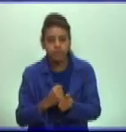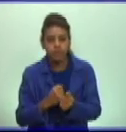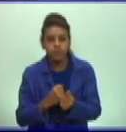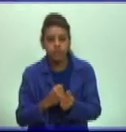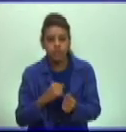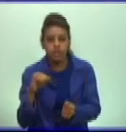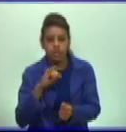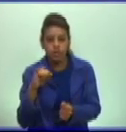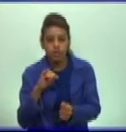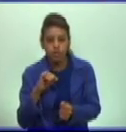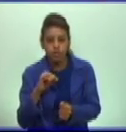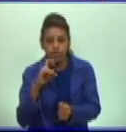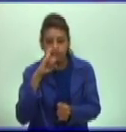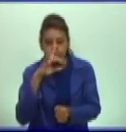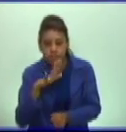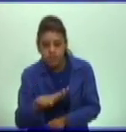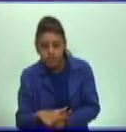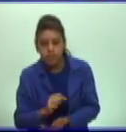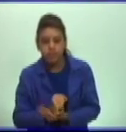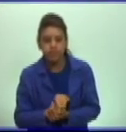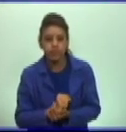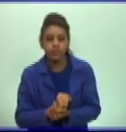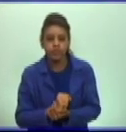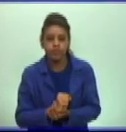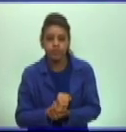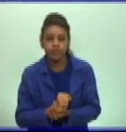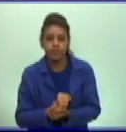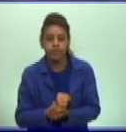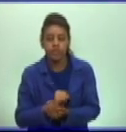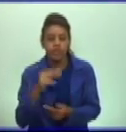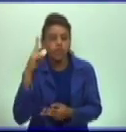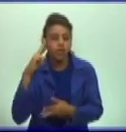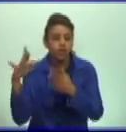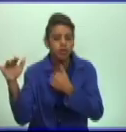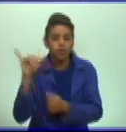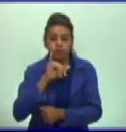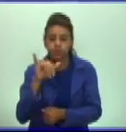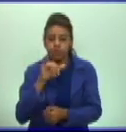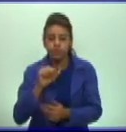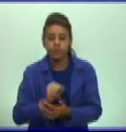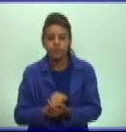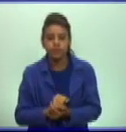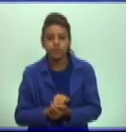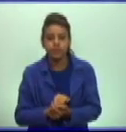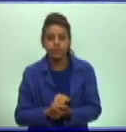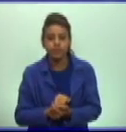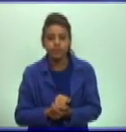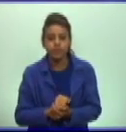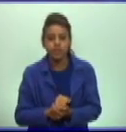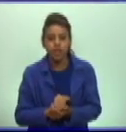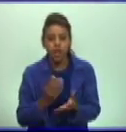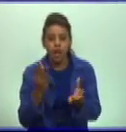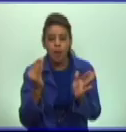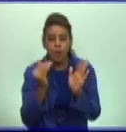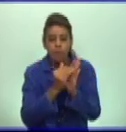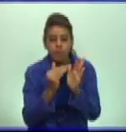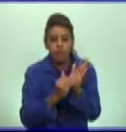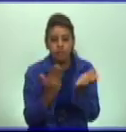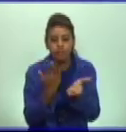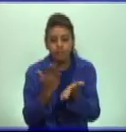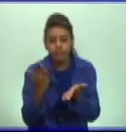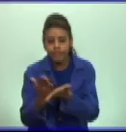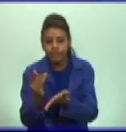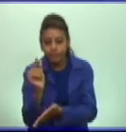como si fuera un infante. Y recuerdo también, a miles de